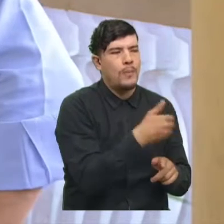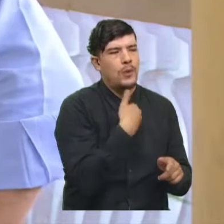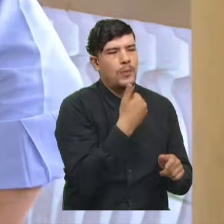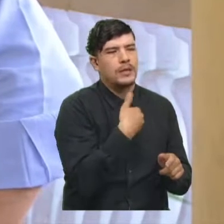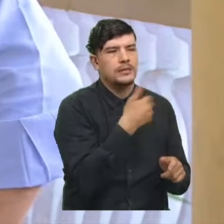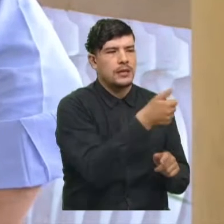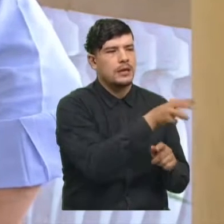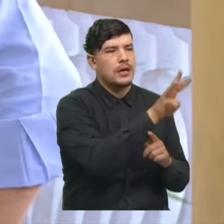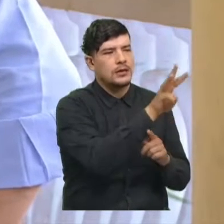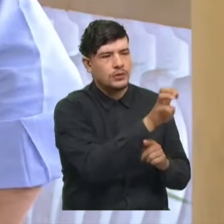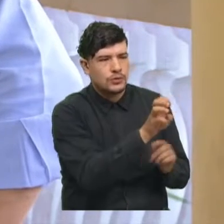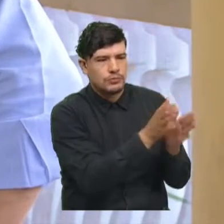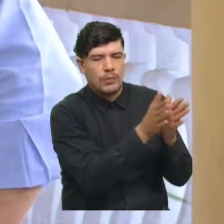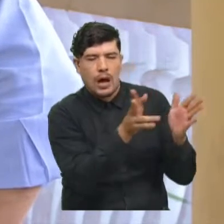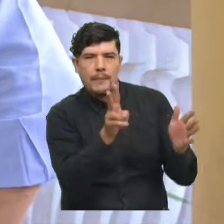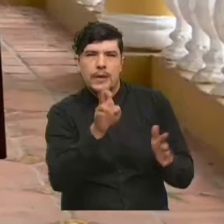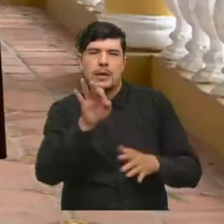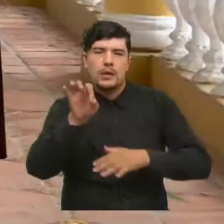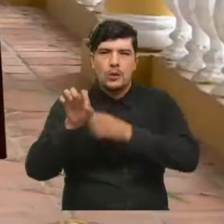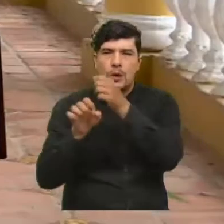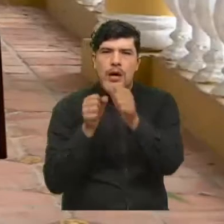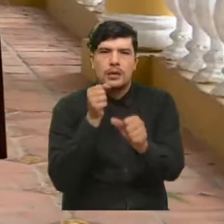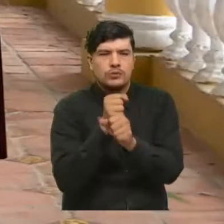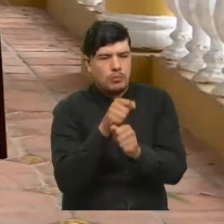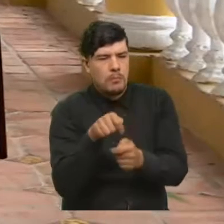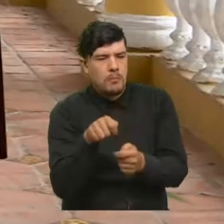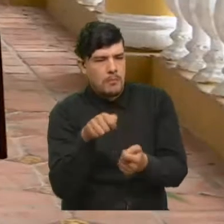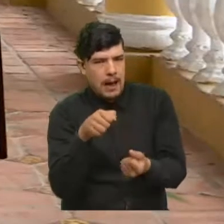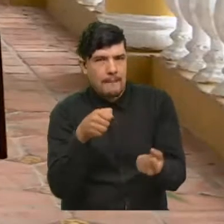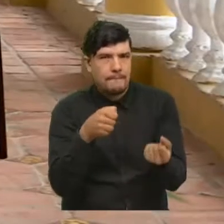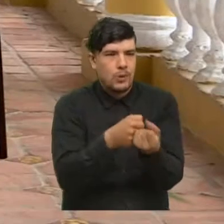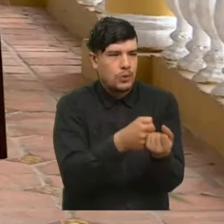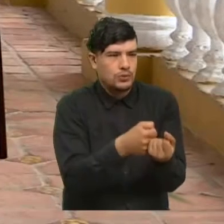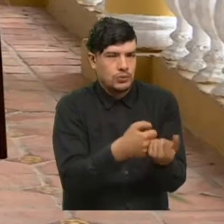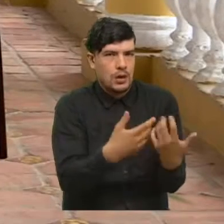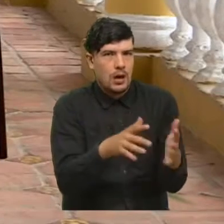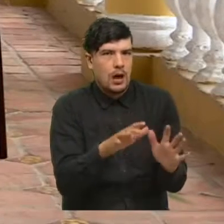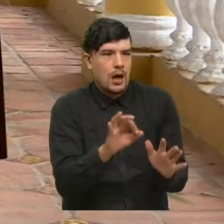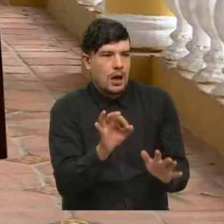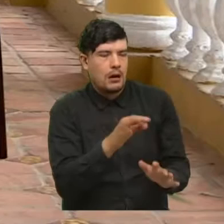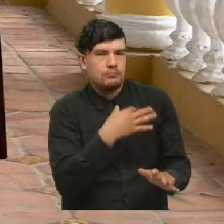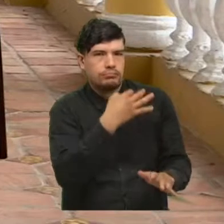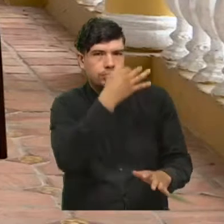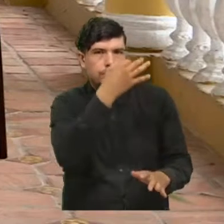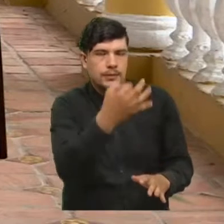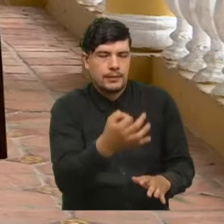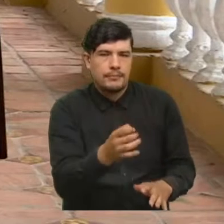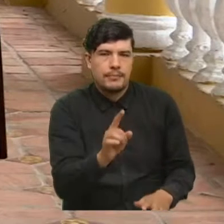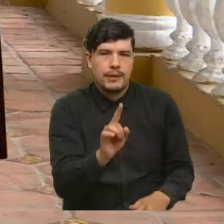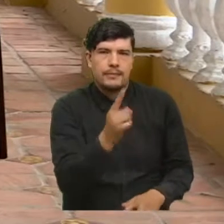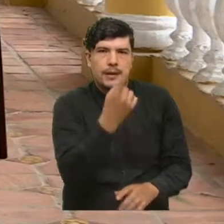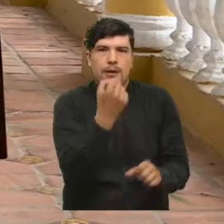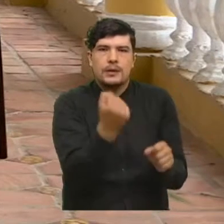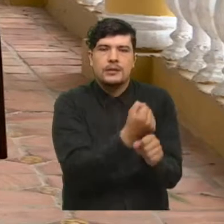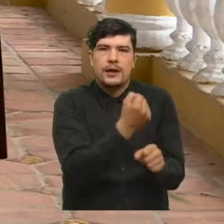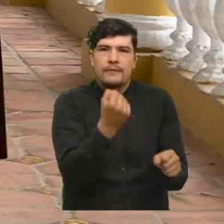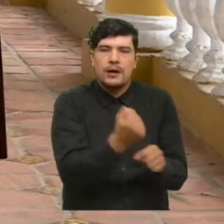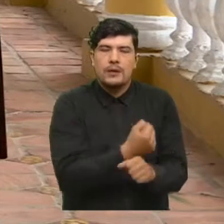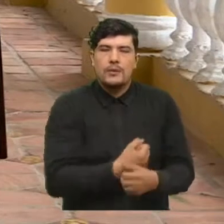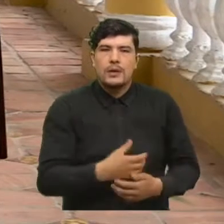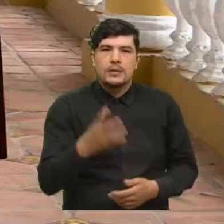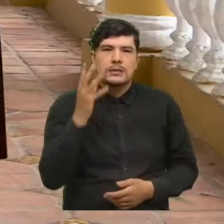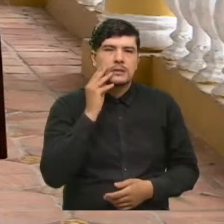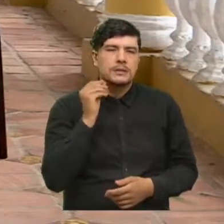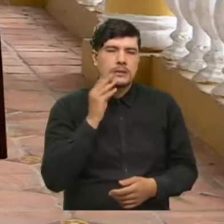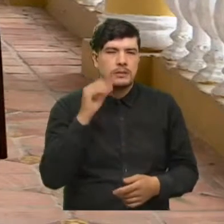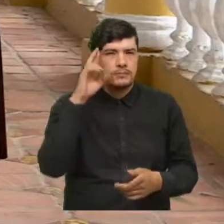que tengan es a ese llamado de mi primer empleo entonces estamos trabajando y yo creo que el gobierno con el sector